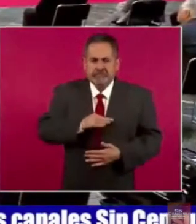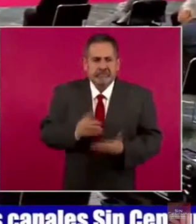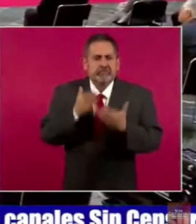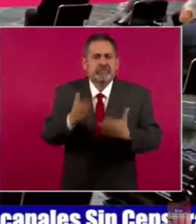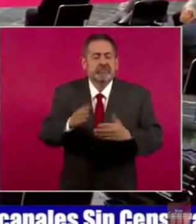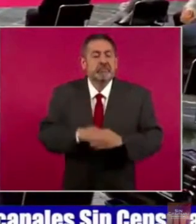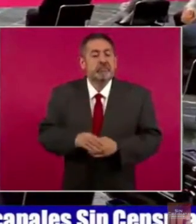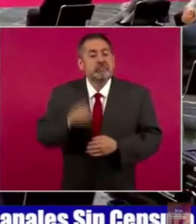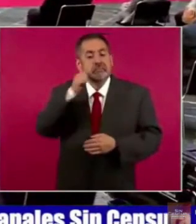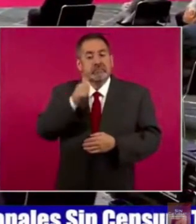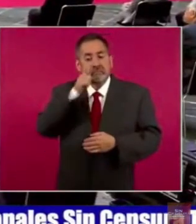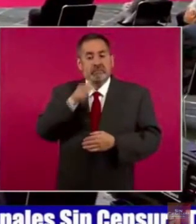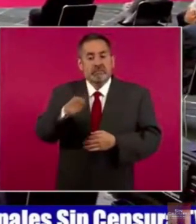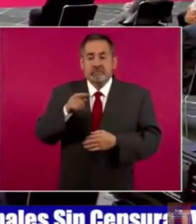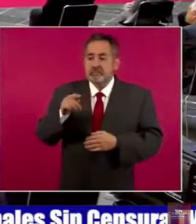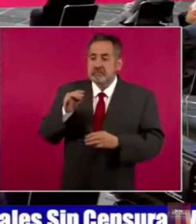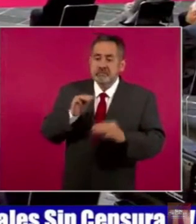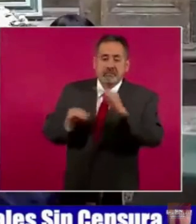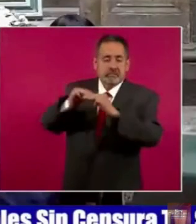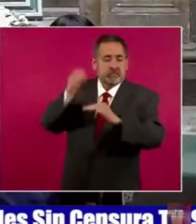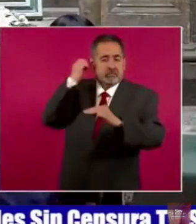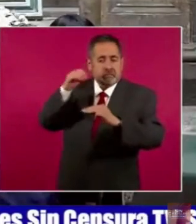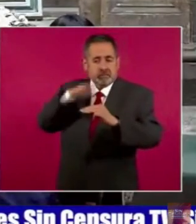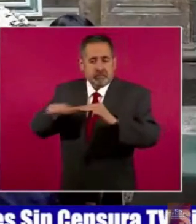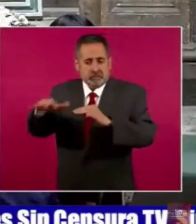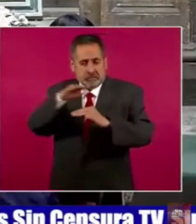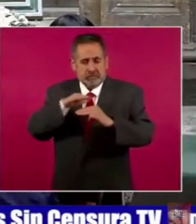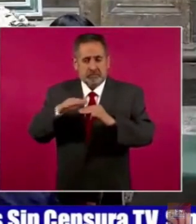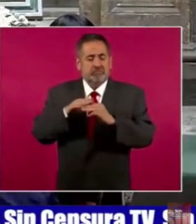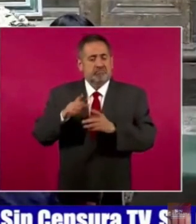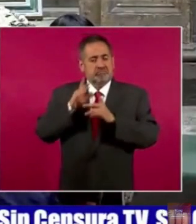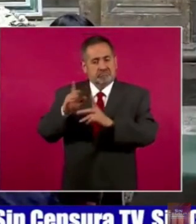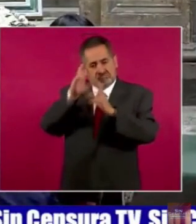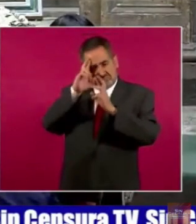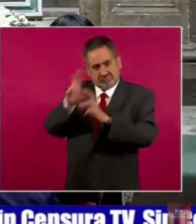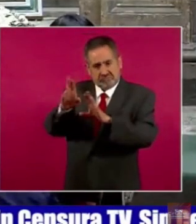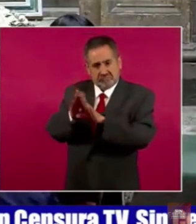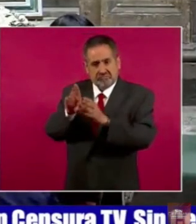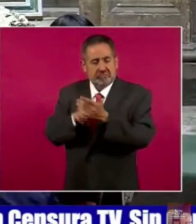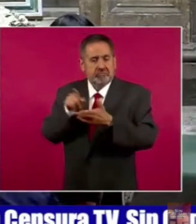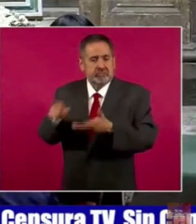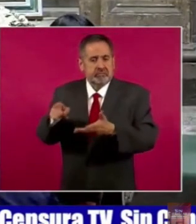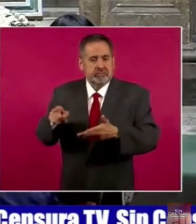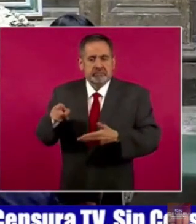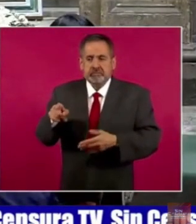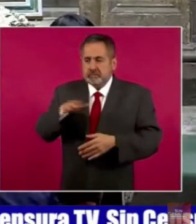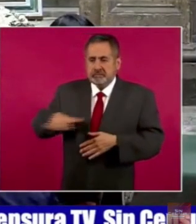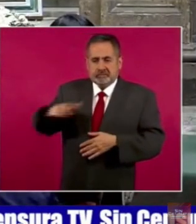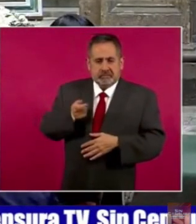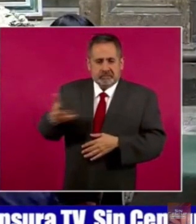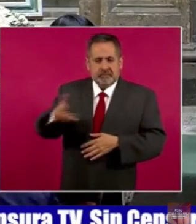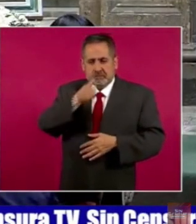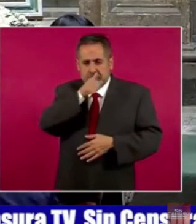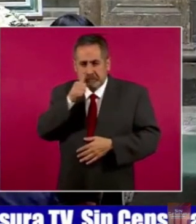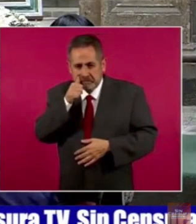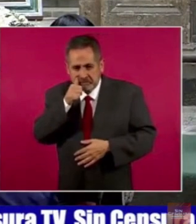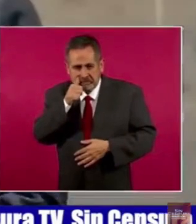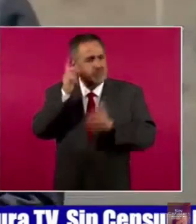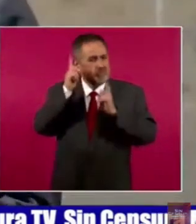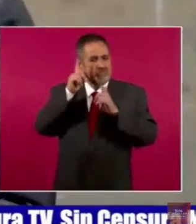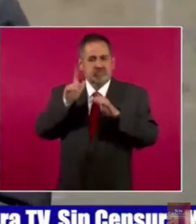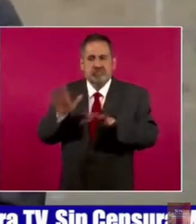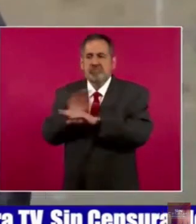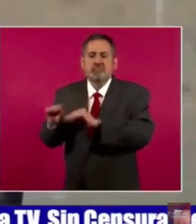que así como la Sierra Norte de Oaxaca se le conoce como la Sierra Juárez, a